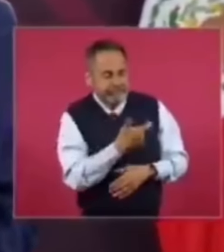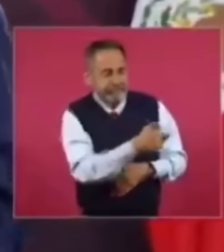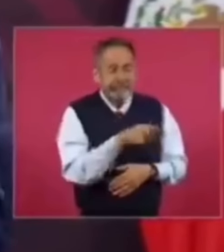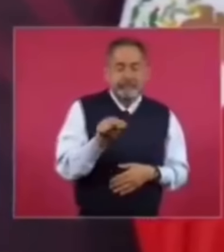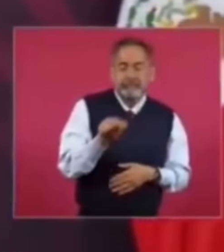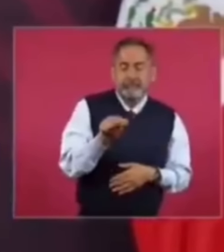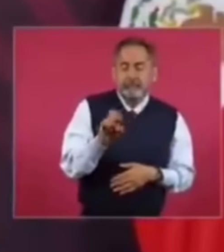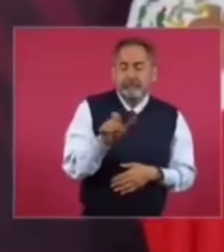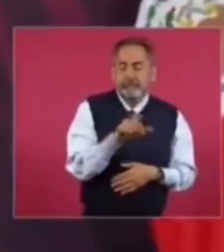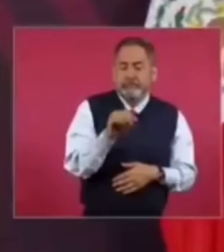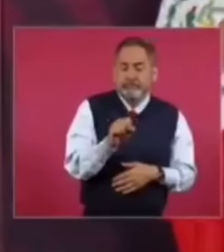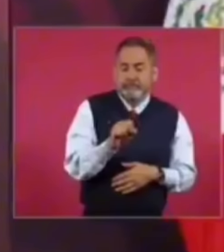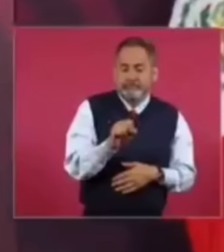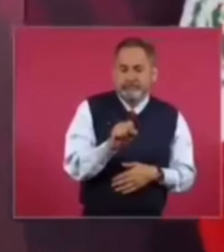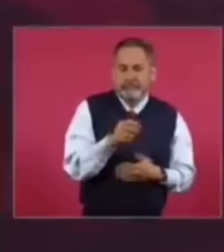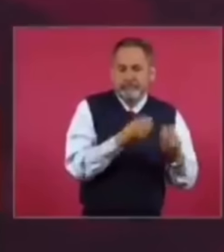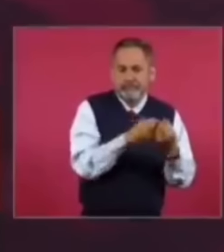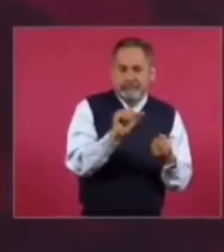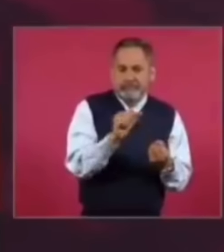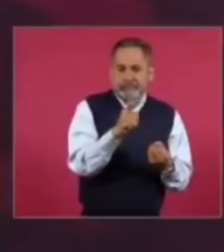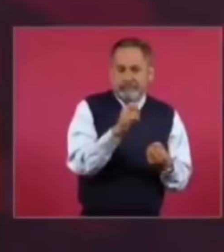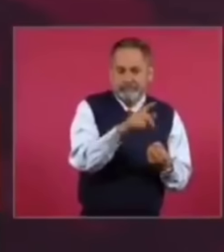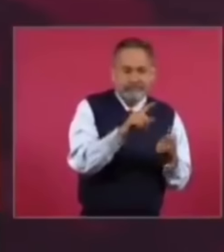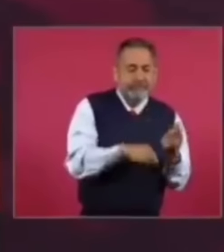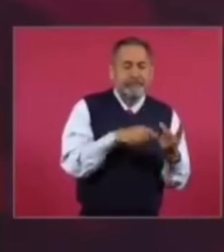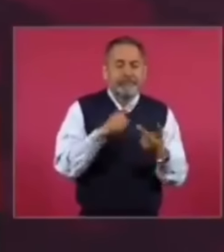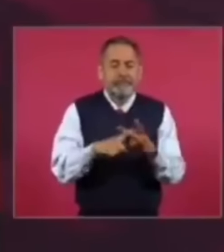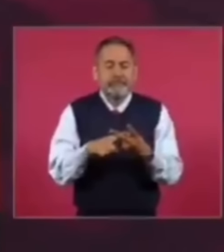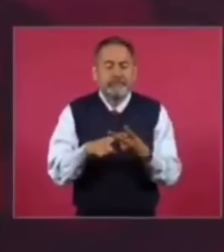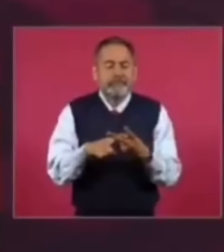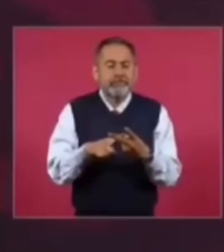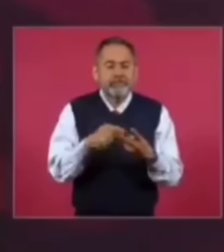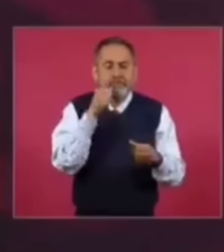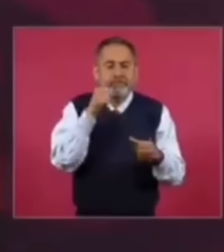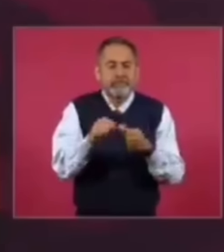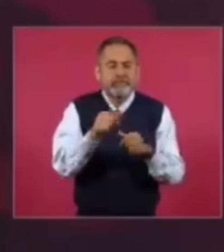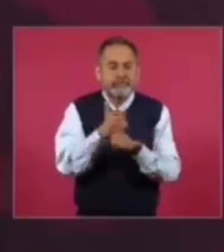otra Letras Libres de Krauze,